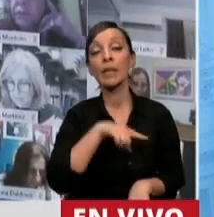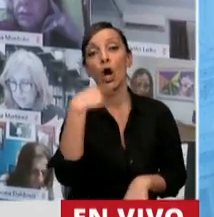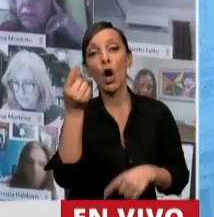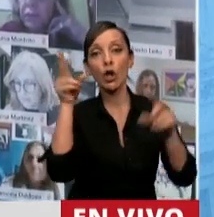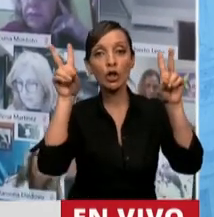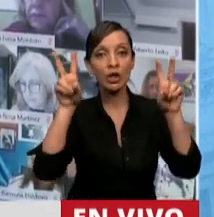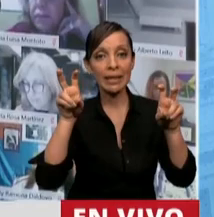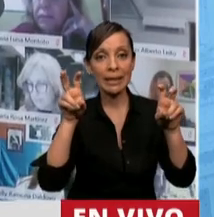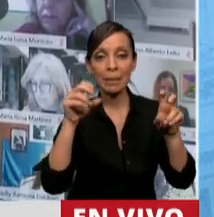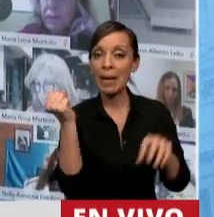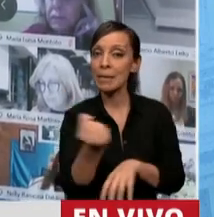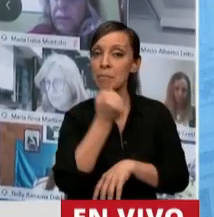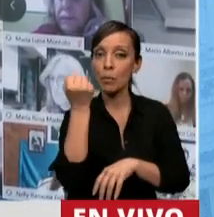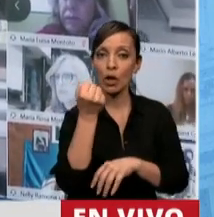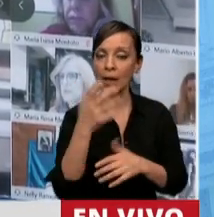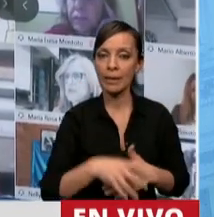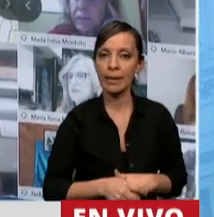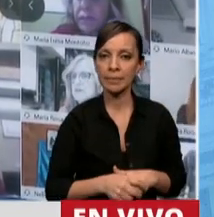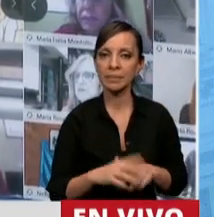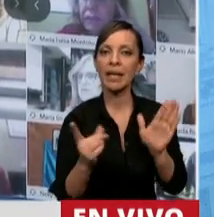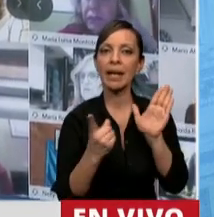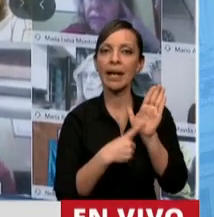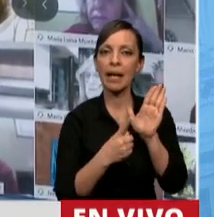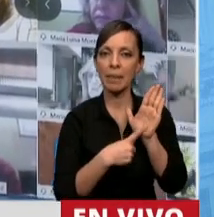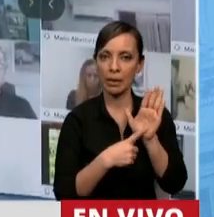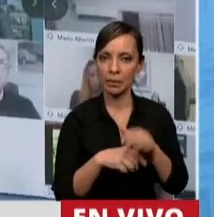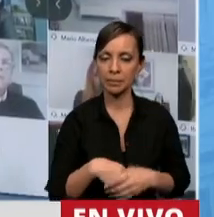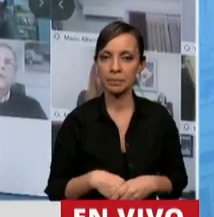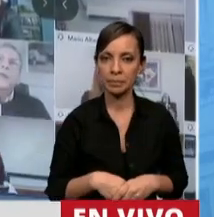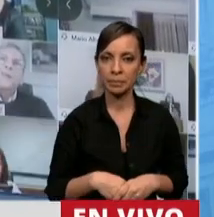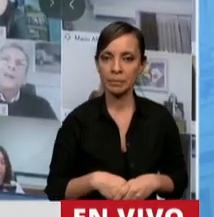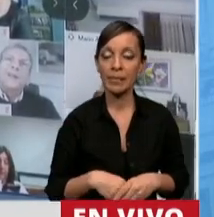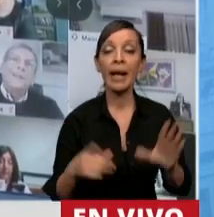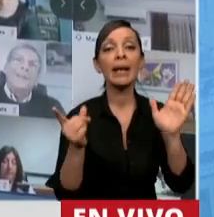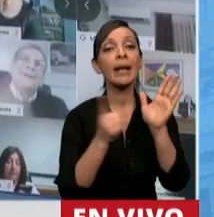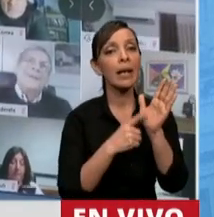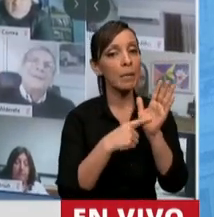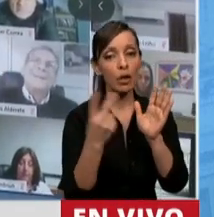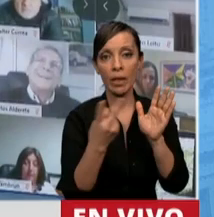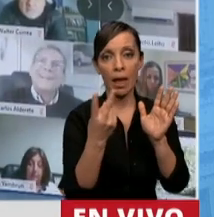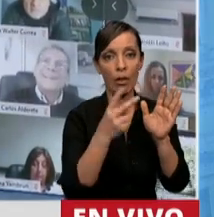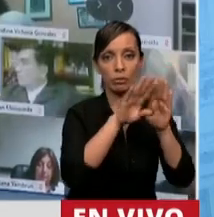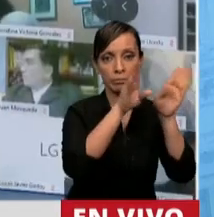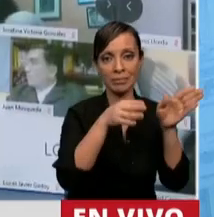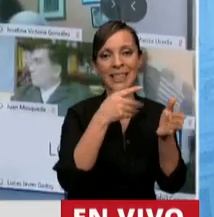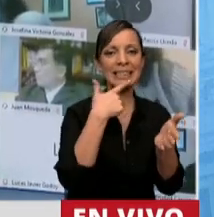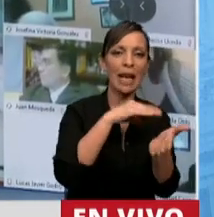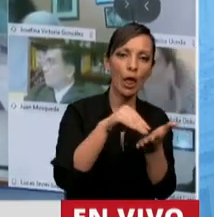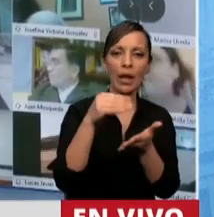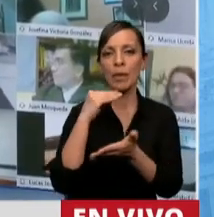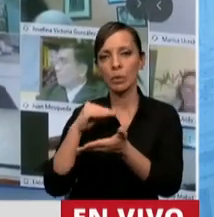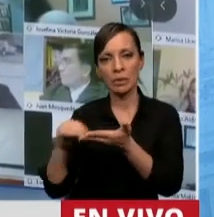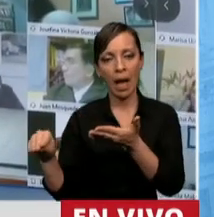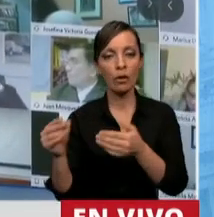jurídica relevante, el reglamento de la casa, de las dos casas del Congreso, tiene